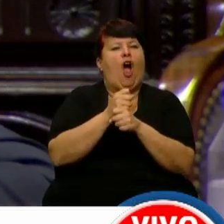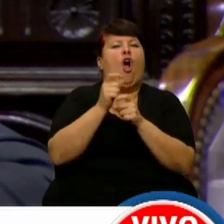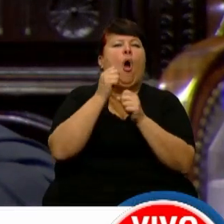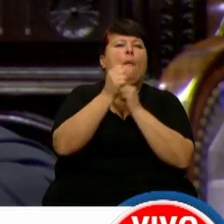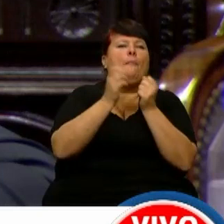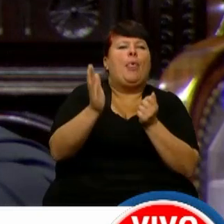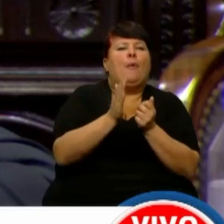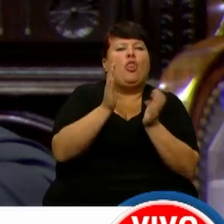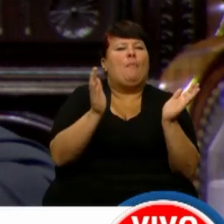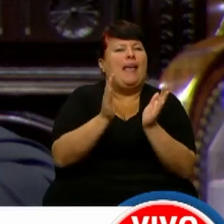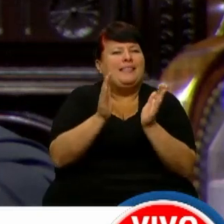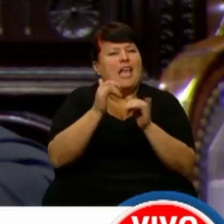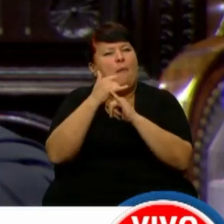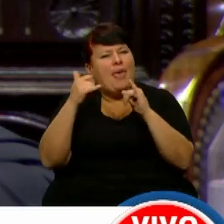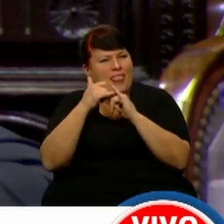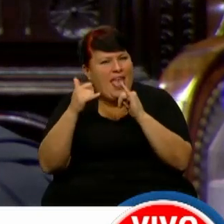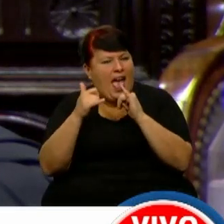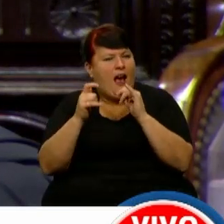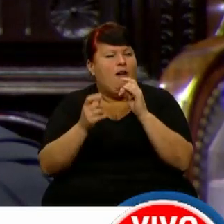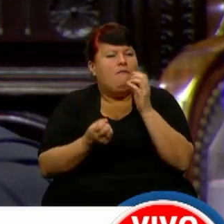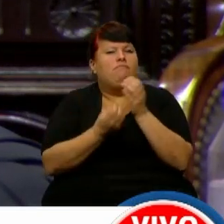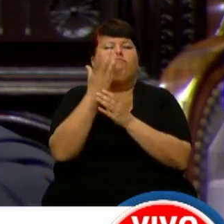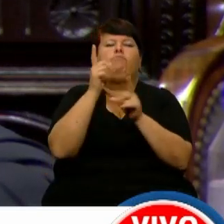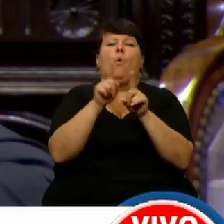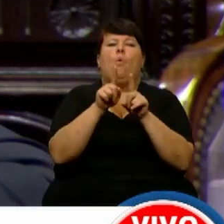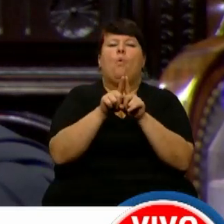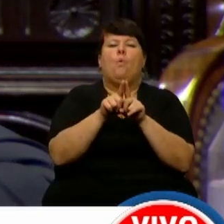y medianos productores, se institucionalizó